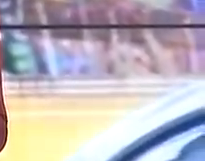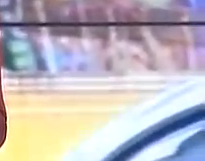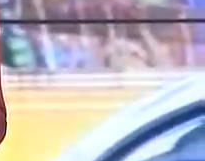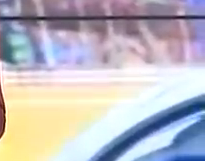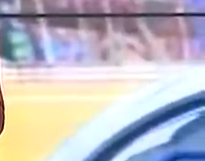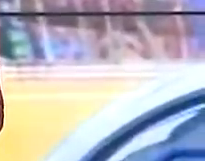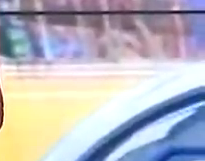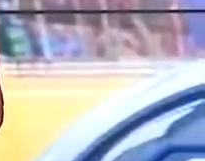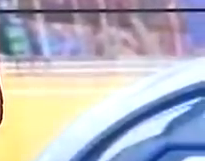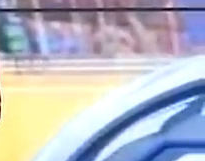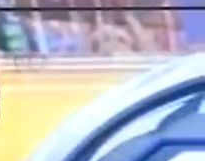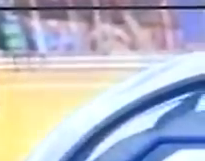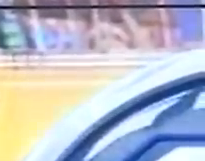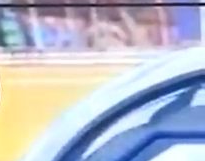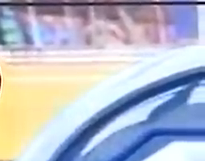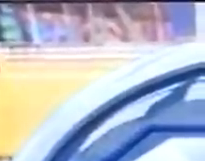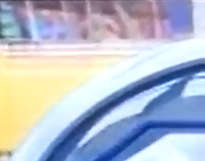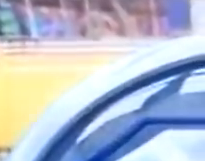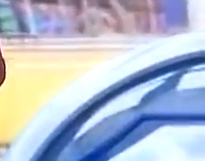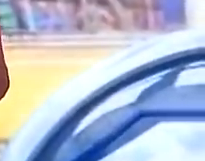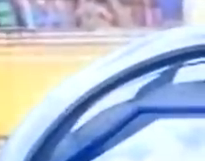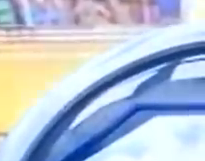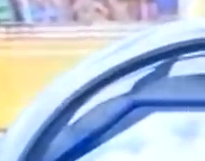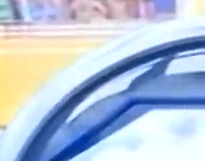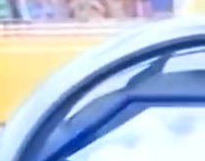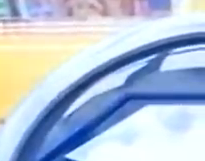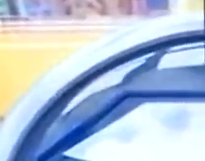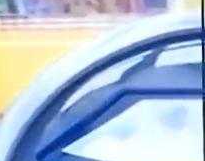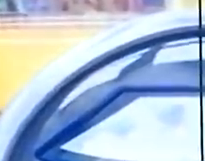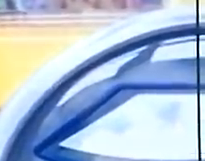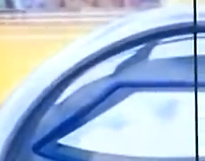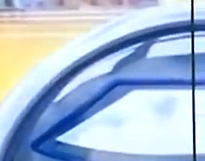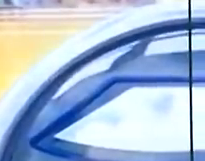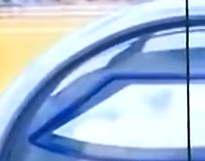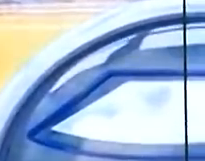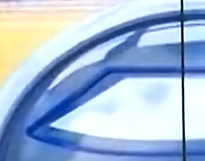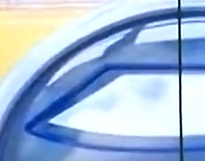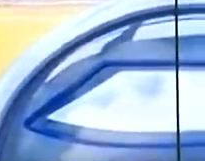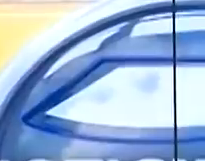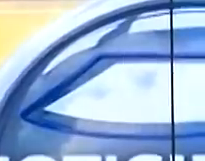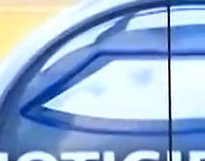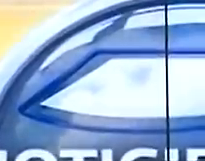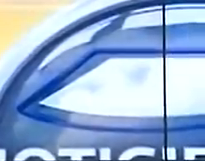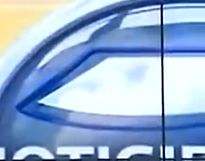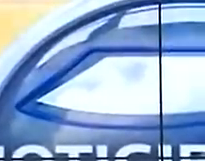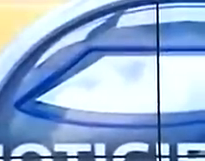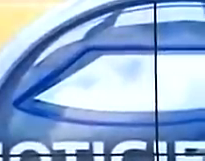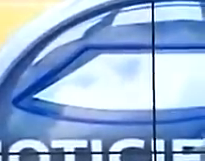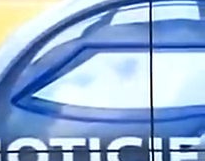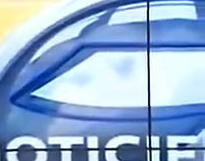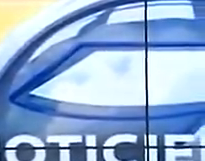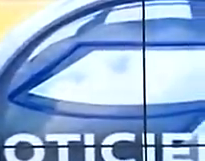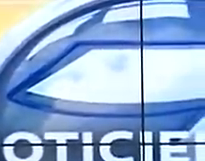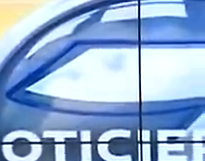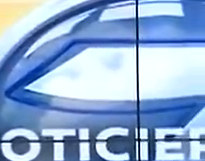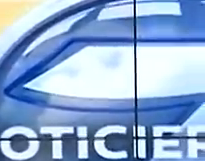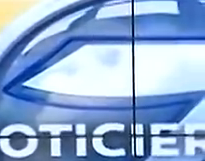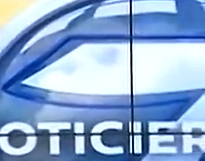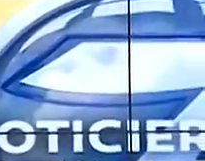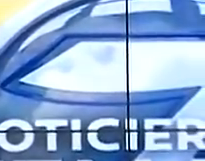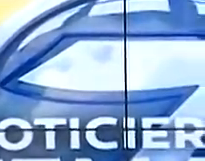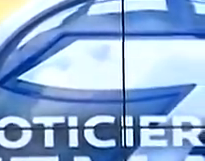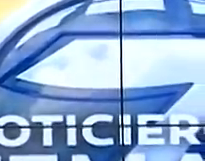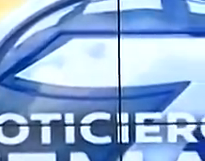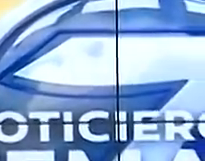llega nuevamente al oriente del país y vamos a darle continuidad a esta situación tan trágica. Así que contactamos en directo a nuestro